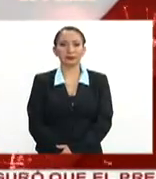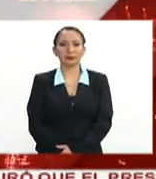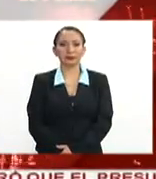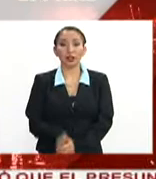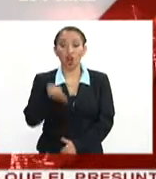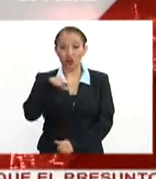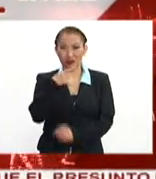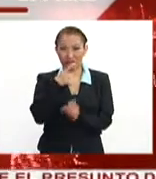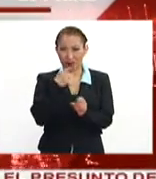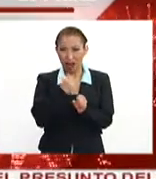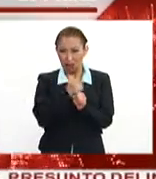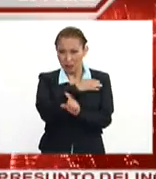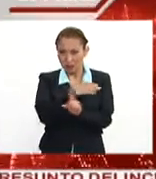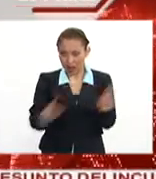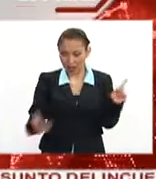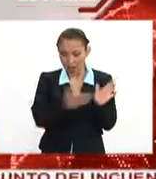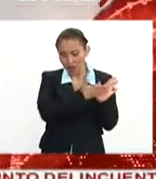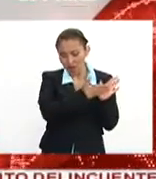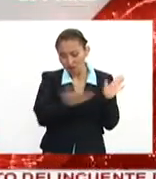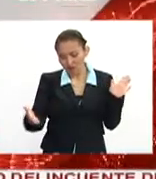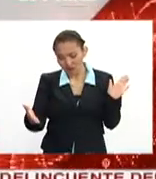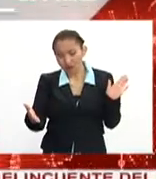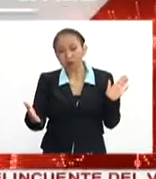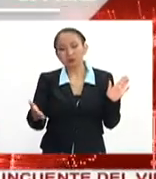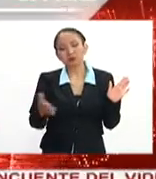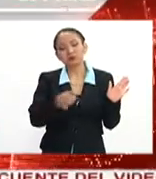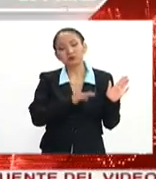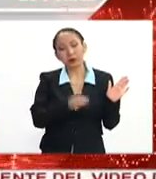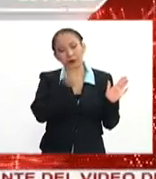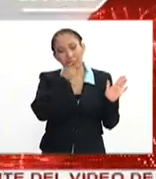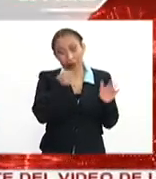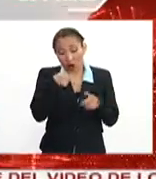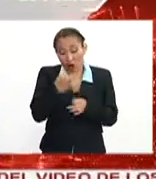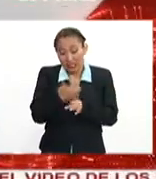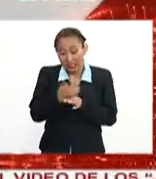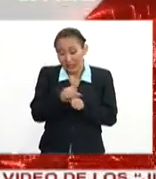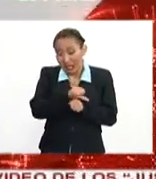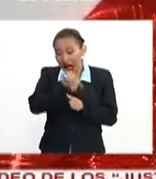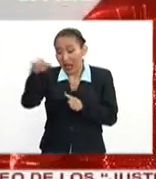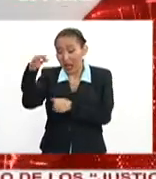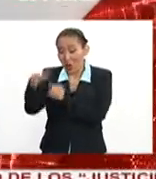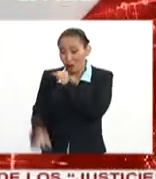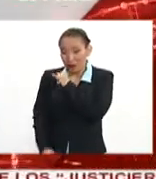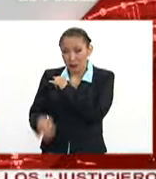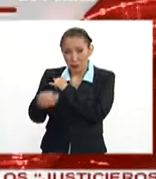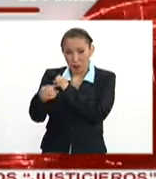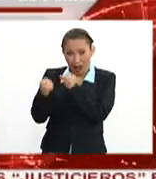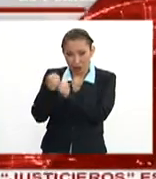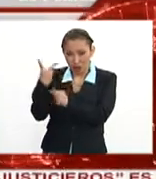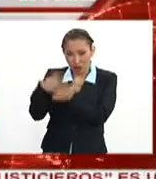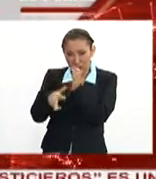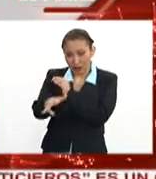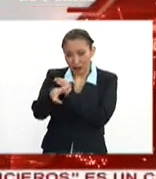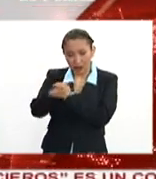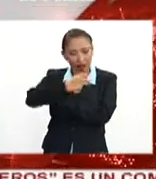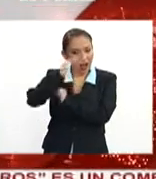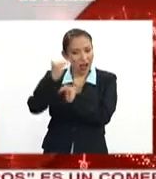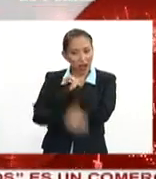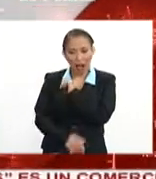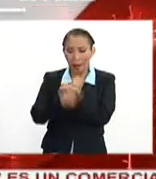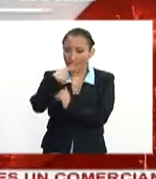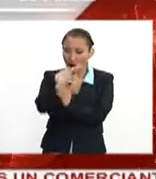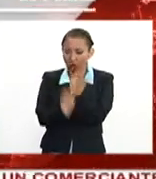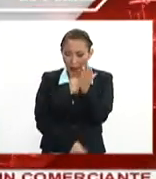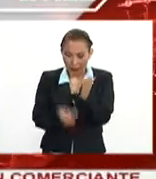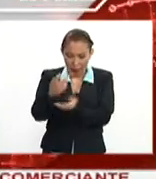Hoy, un año y medio después, pues podemos decir que de aquí al final del año próximo hemos terminado nuestro